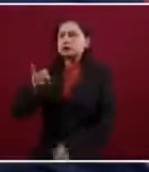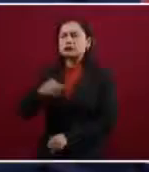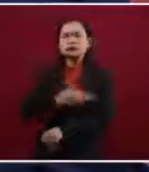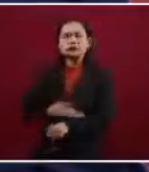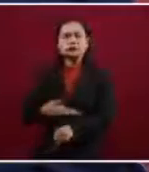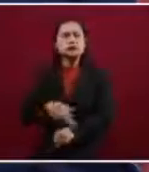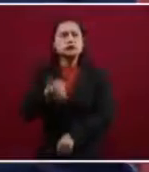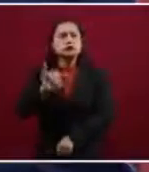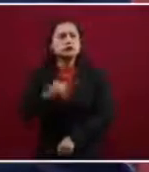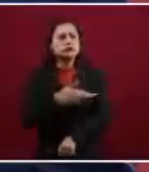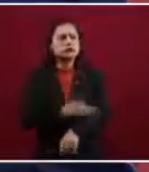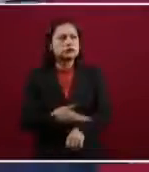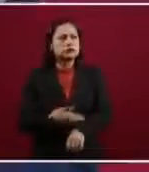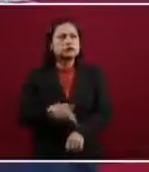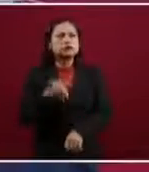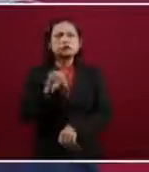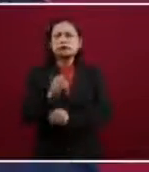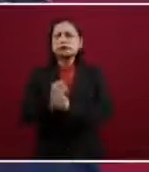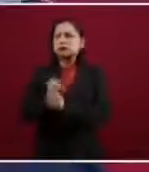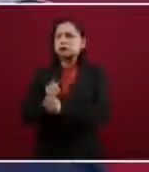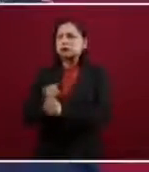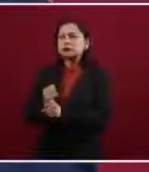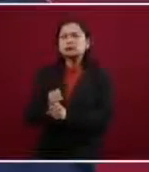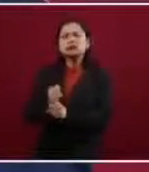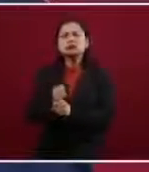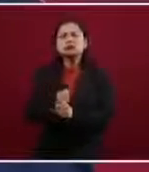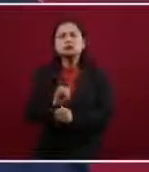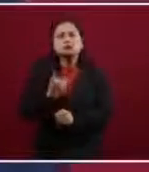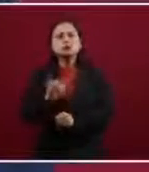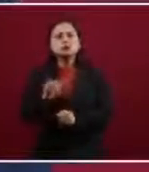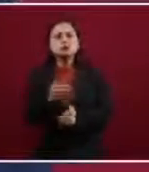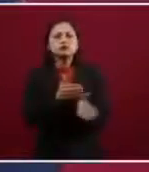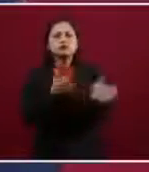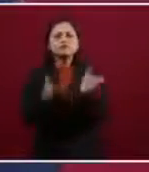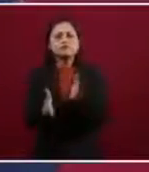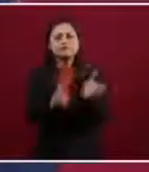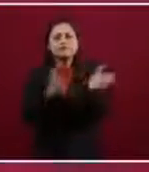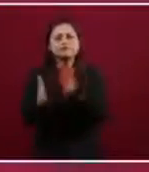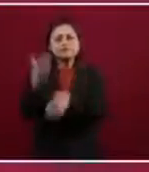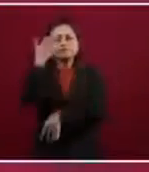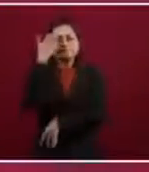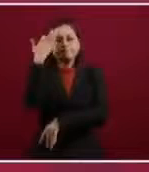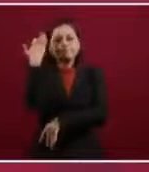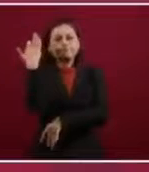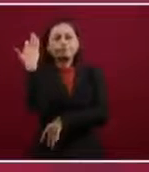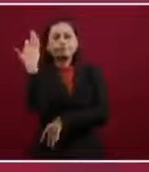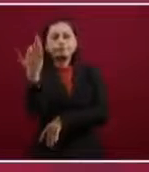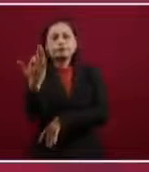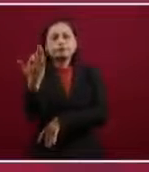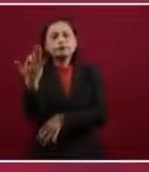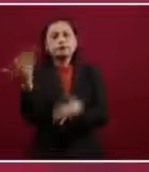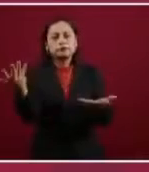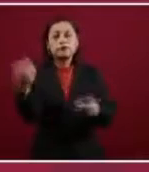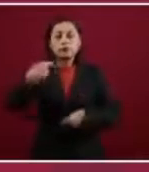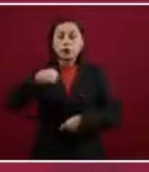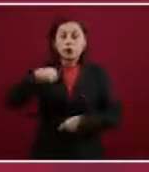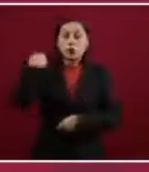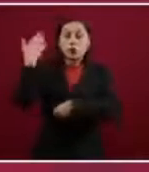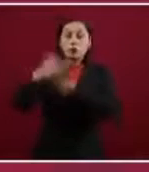trámites, sí se están haciendo las investigaciones, y pasa el tiempo. Tengo reunión, me